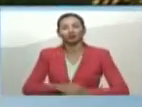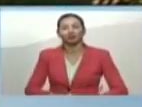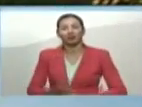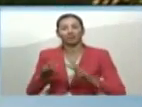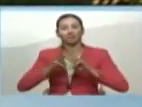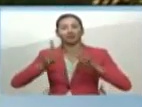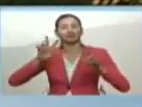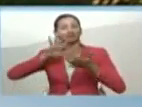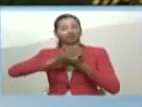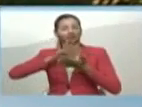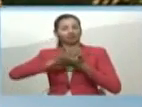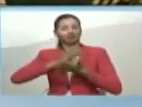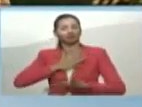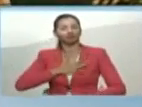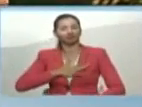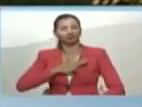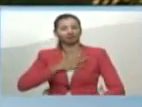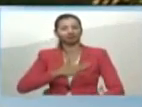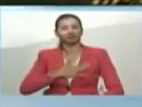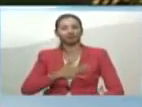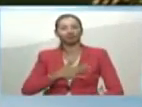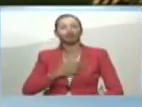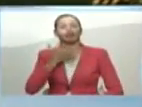tranquilidad y revolución.